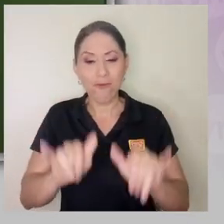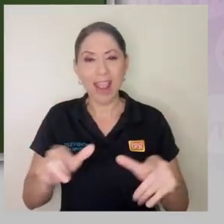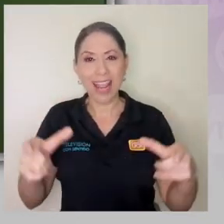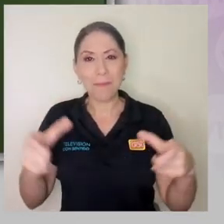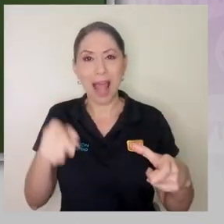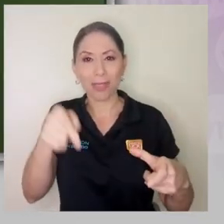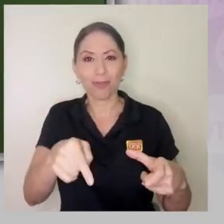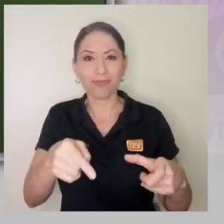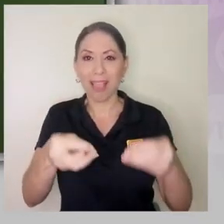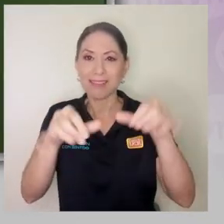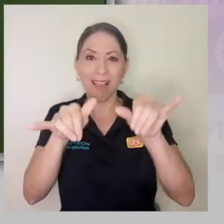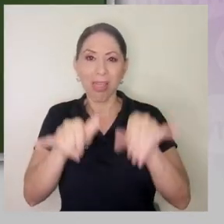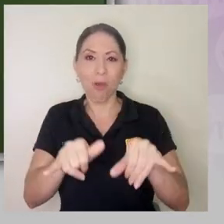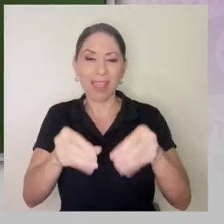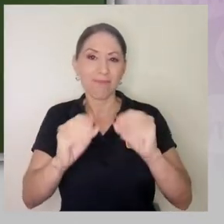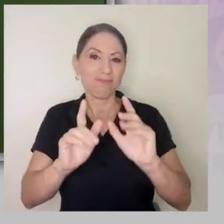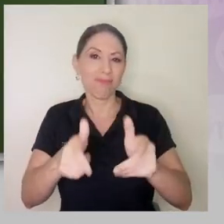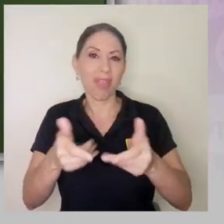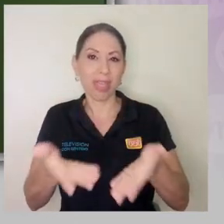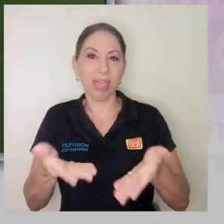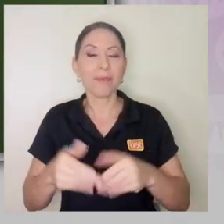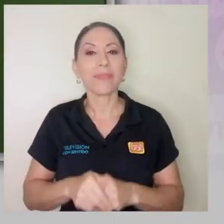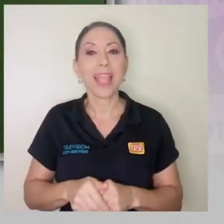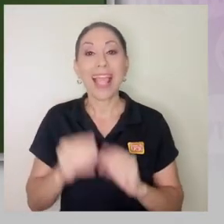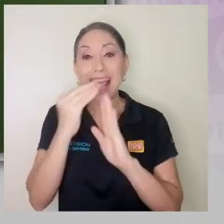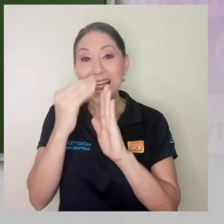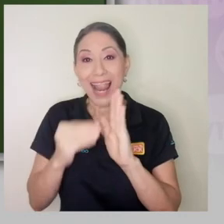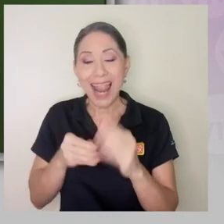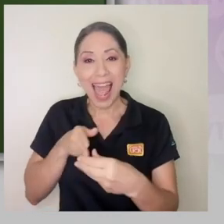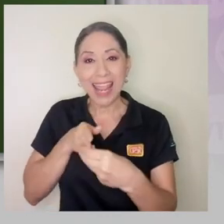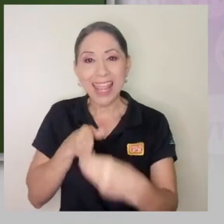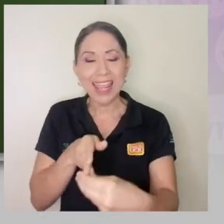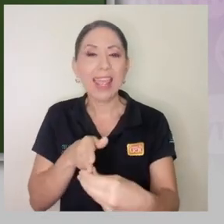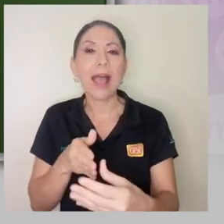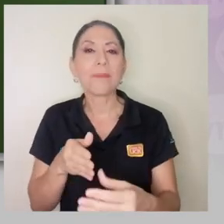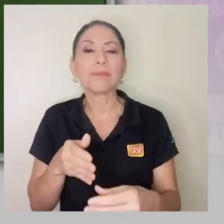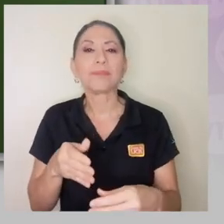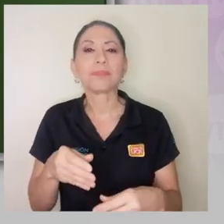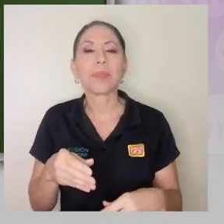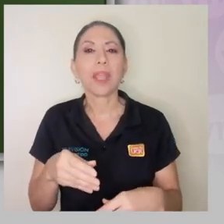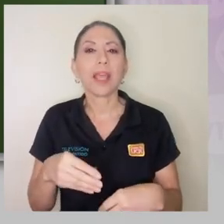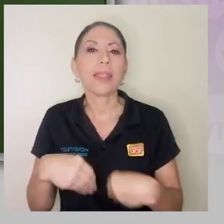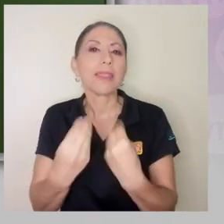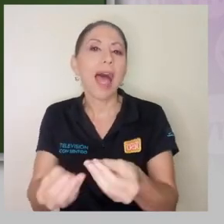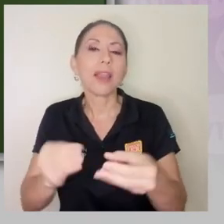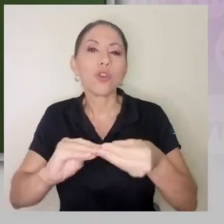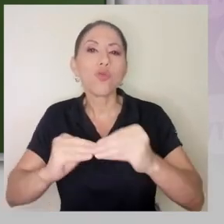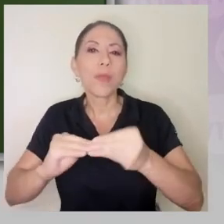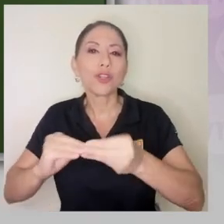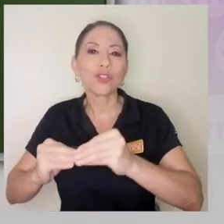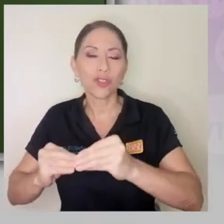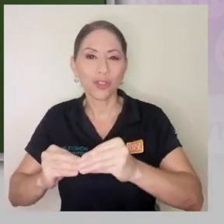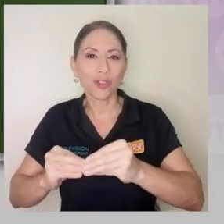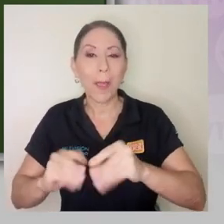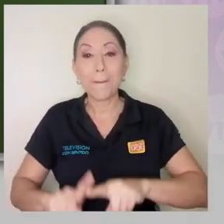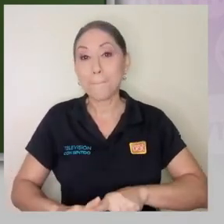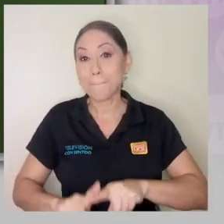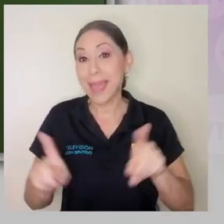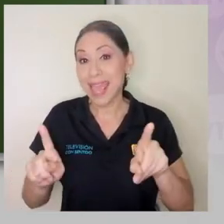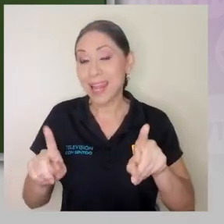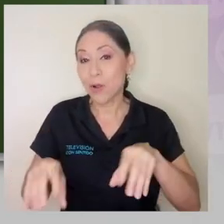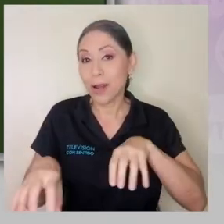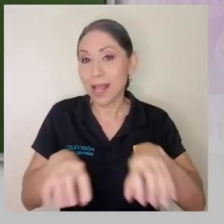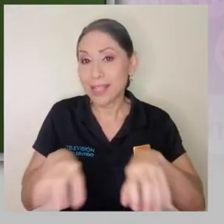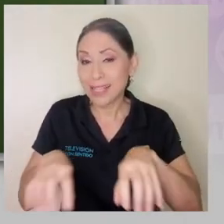plato. La guía, como les decía, lo que da son los números, ¿verdad? Pero